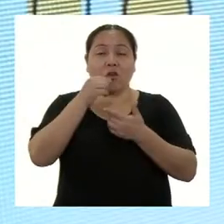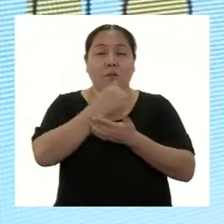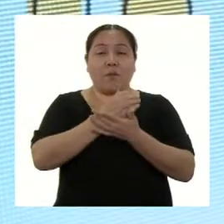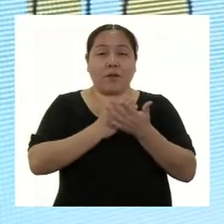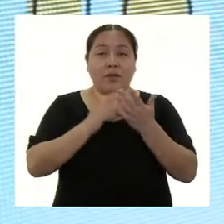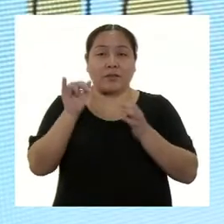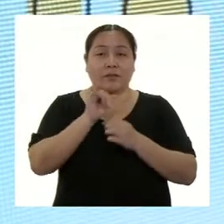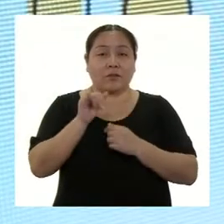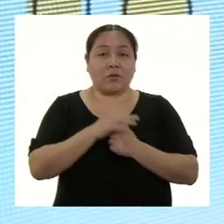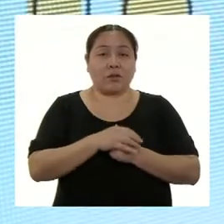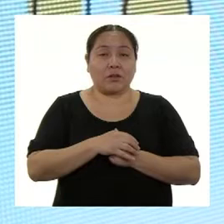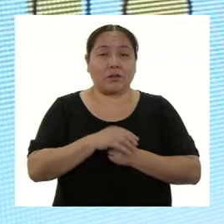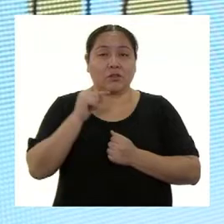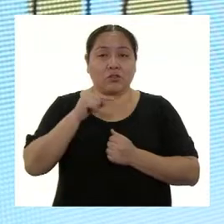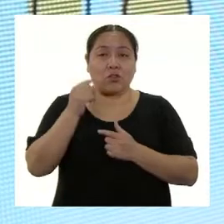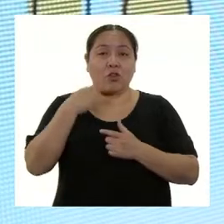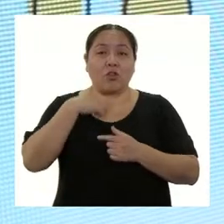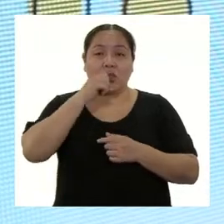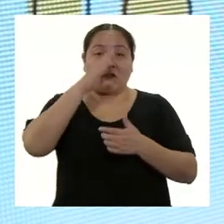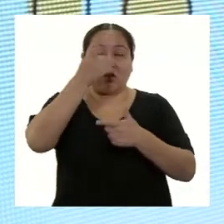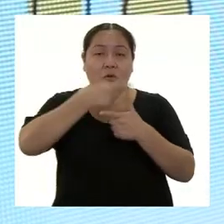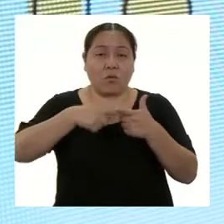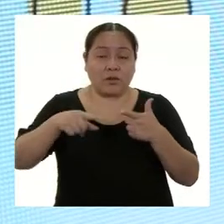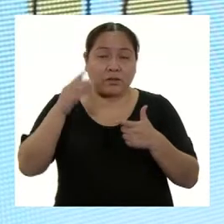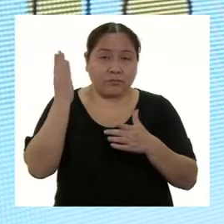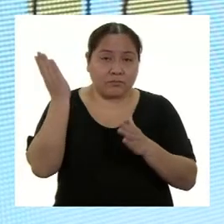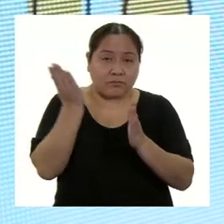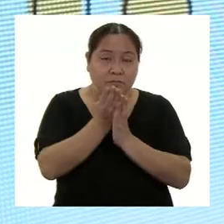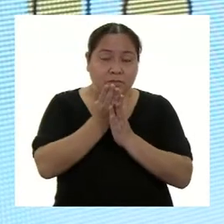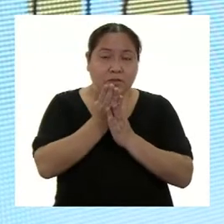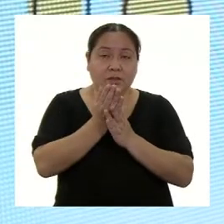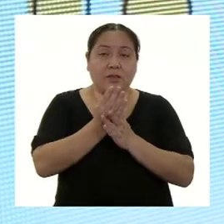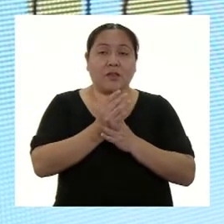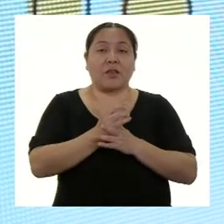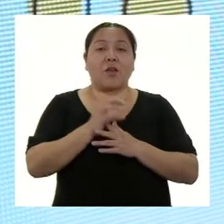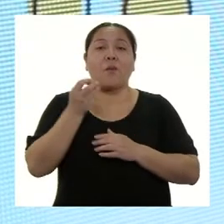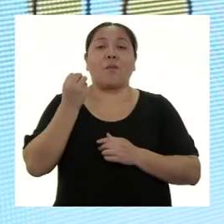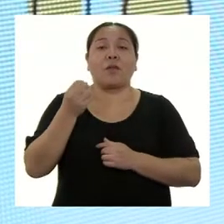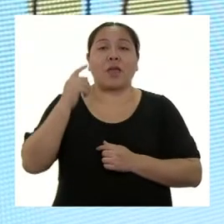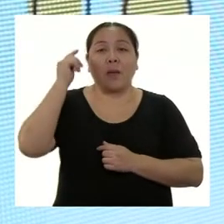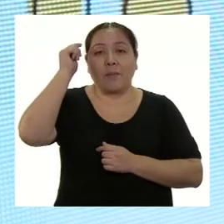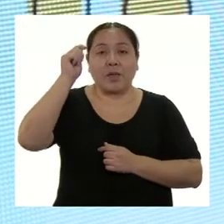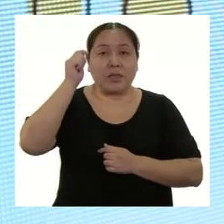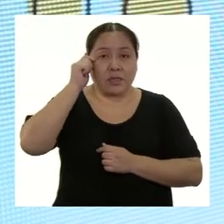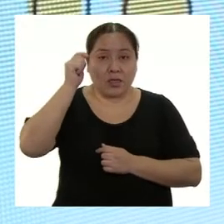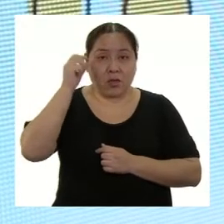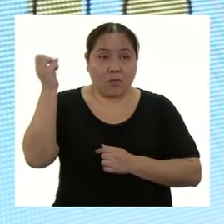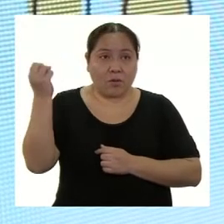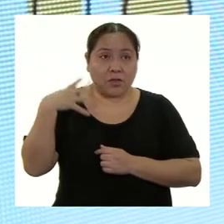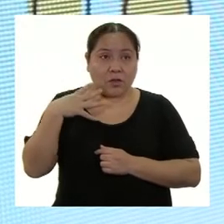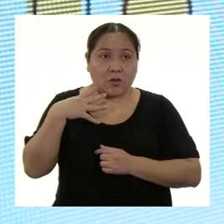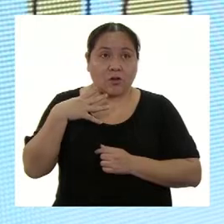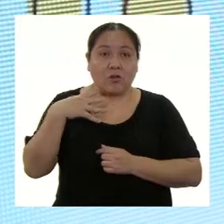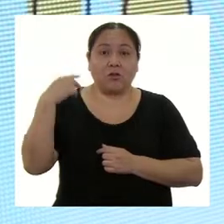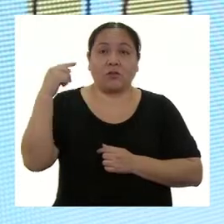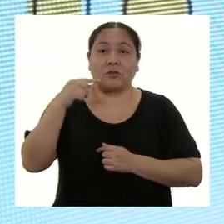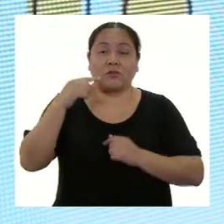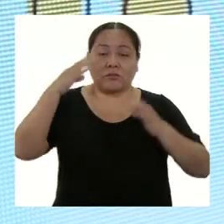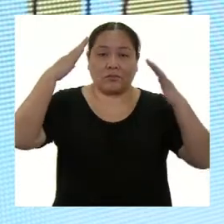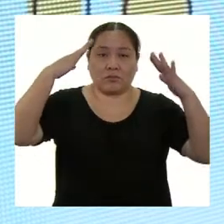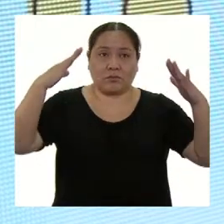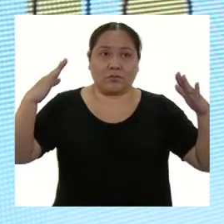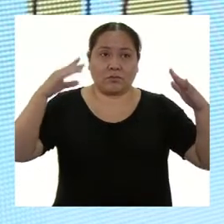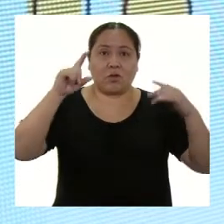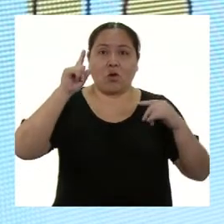iguales. Digo que lo voy a dividir en 2 partes iguales porque mi tío me dijo que la estructura del techo estaba formada